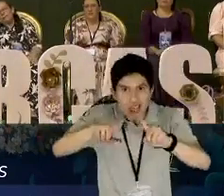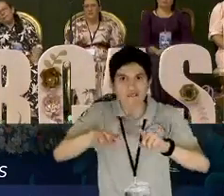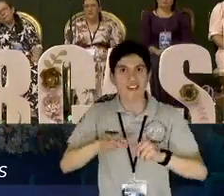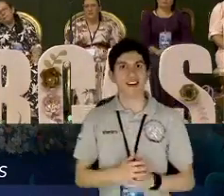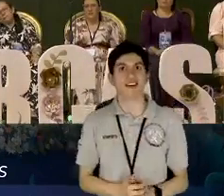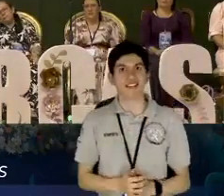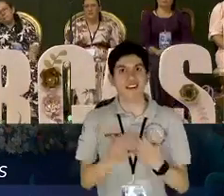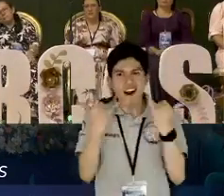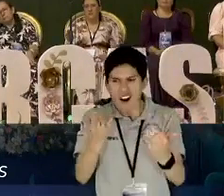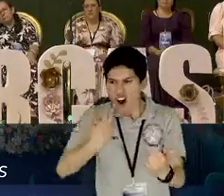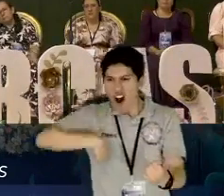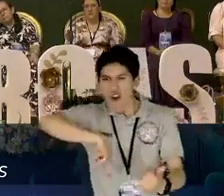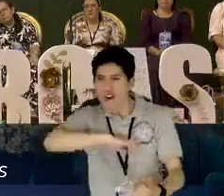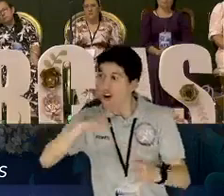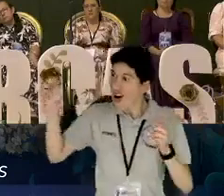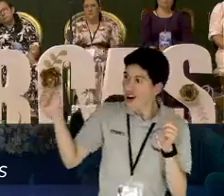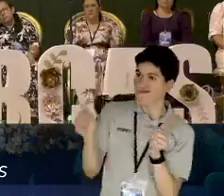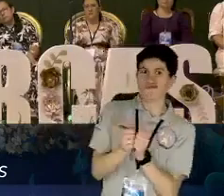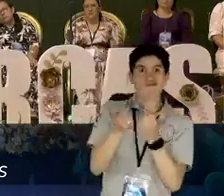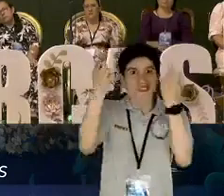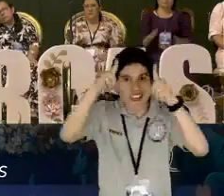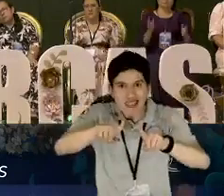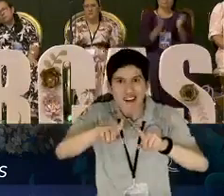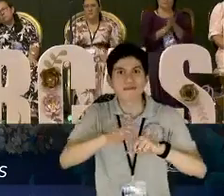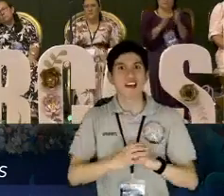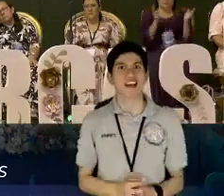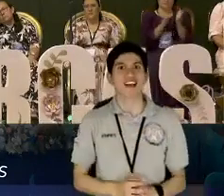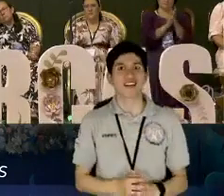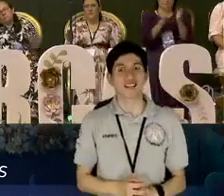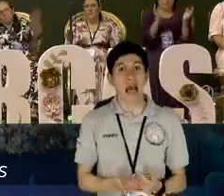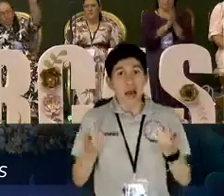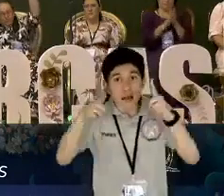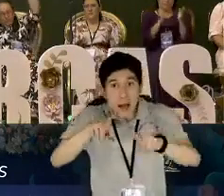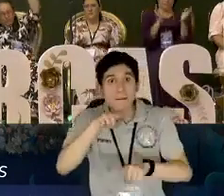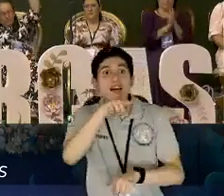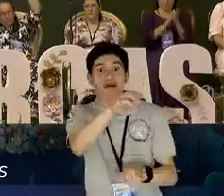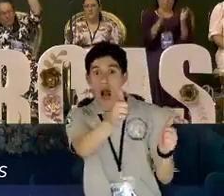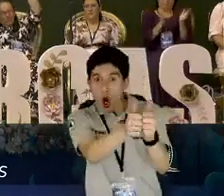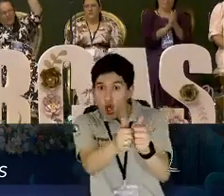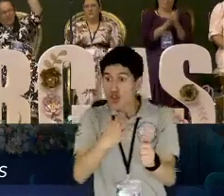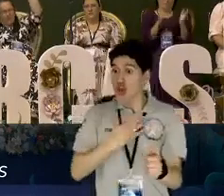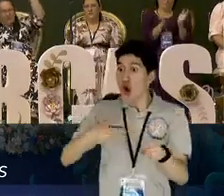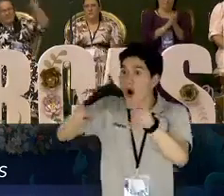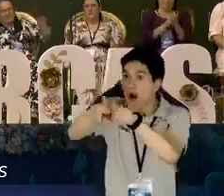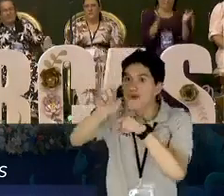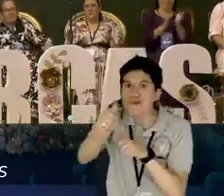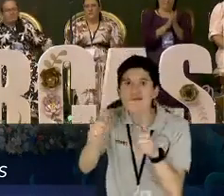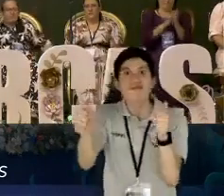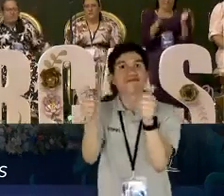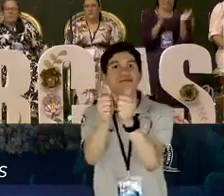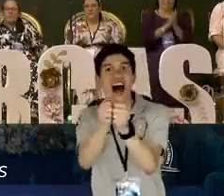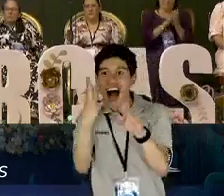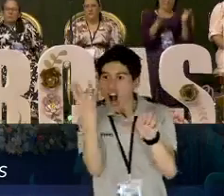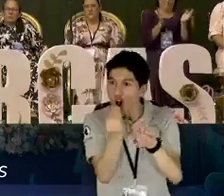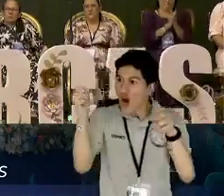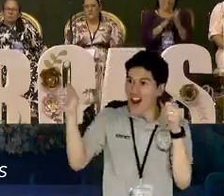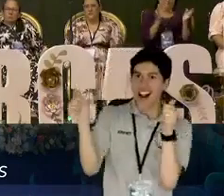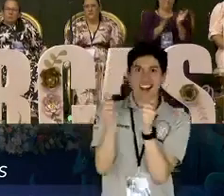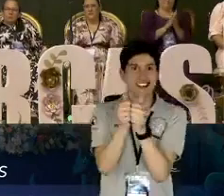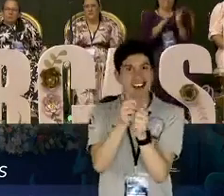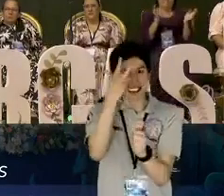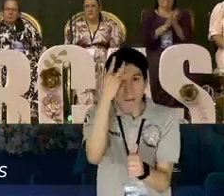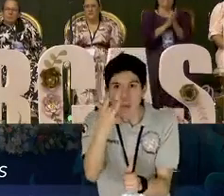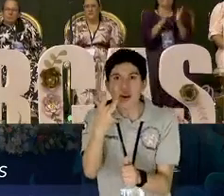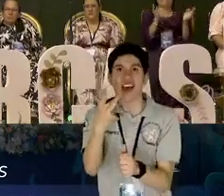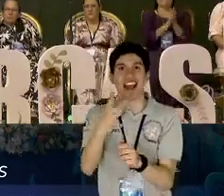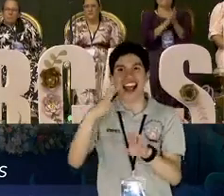con nosotros en esta tarde, en este lugar. También está contigo, está con mi hermano, está con la iglesia, porque la iglesia es una